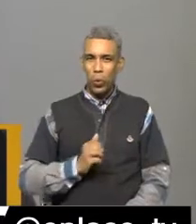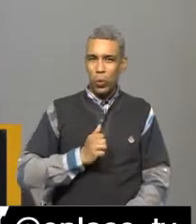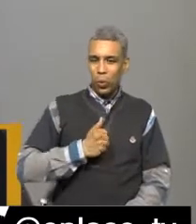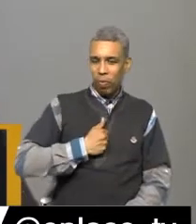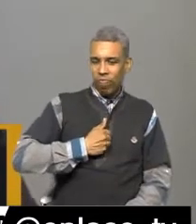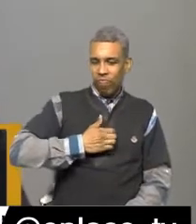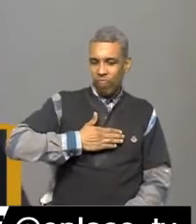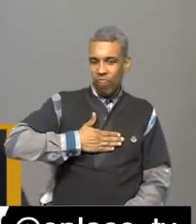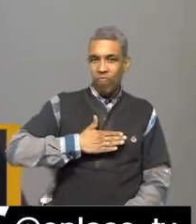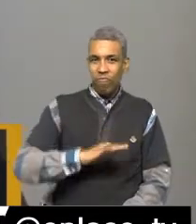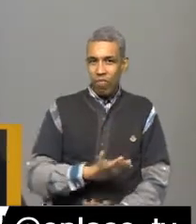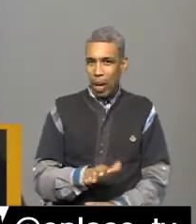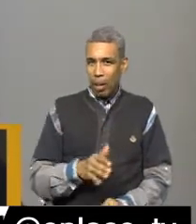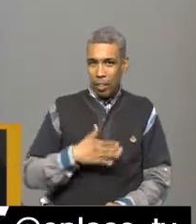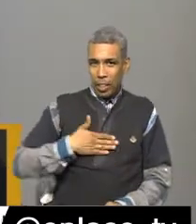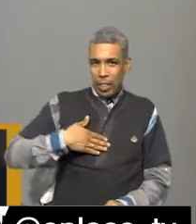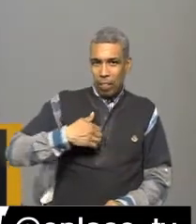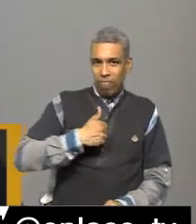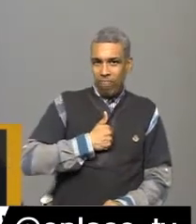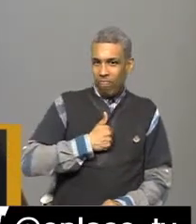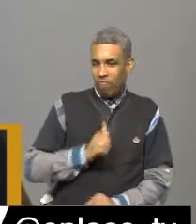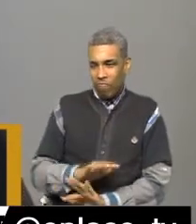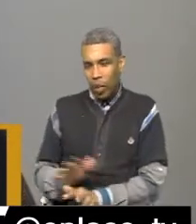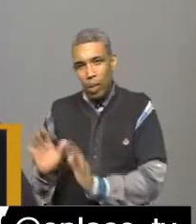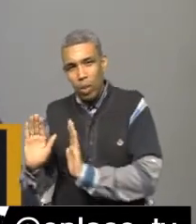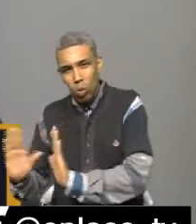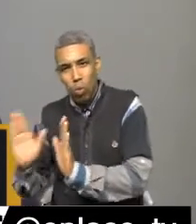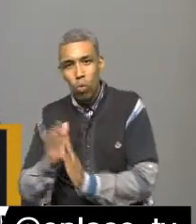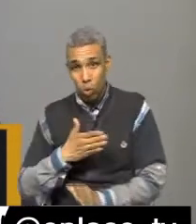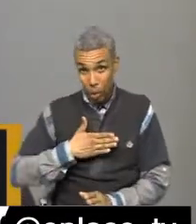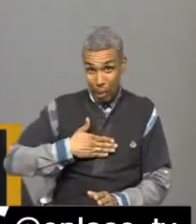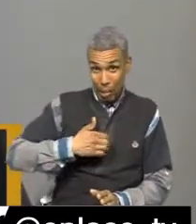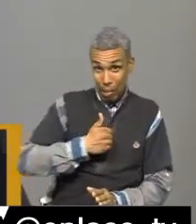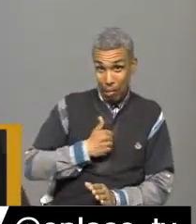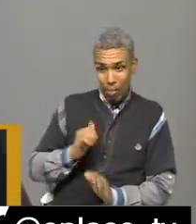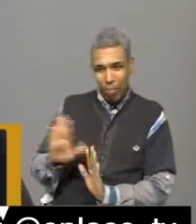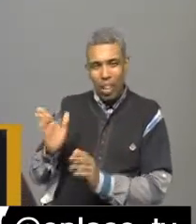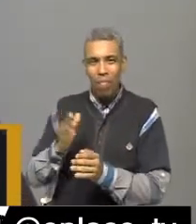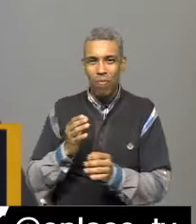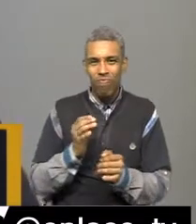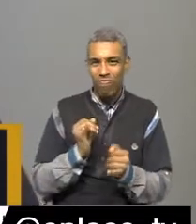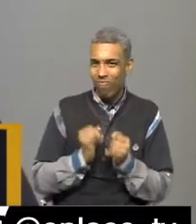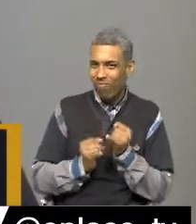de un nivel 3, este hospital es nivel 2, y se hizo una solicitud por el hospital de una